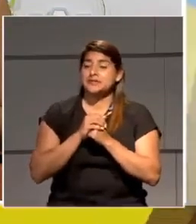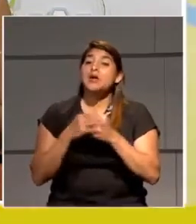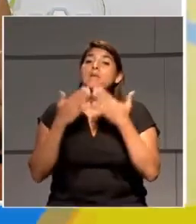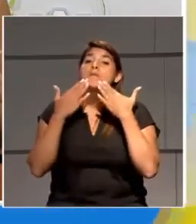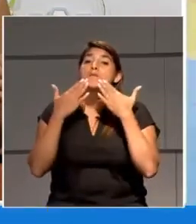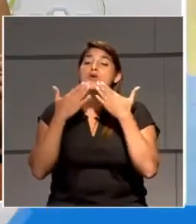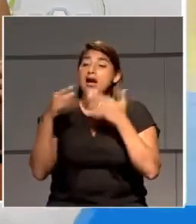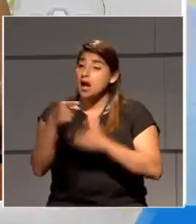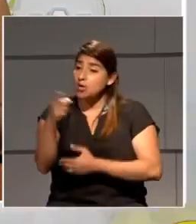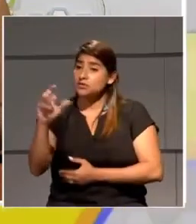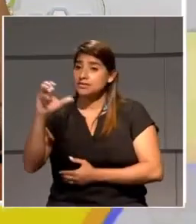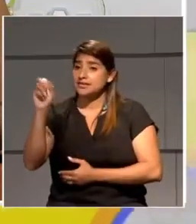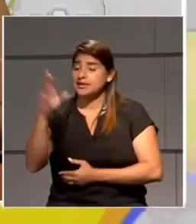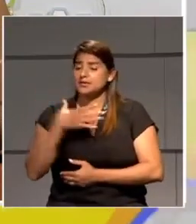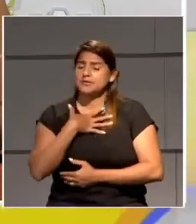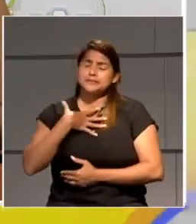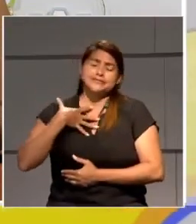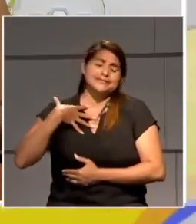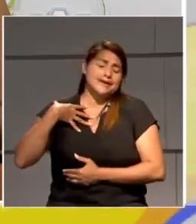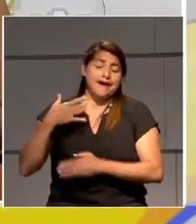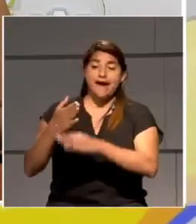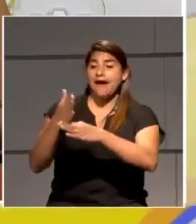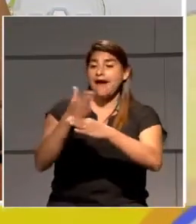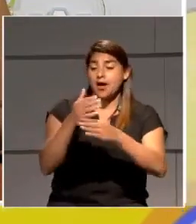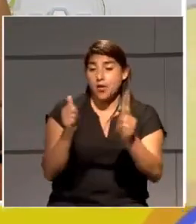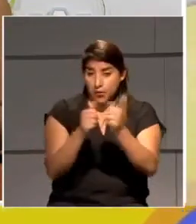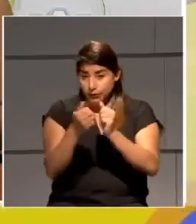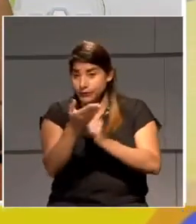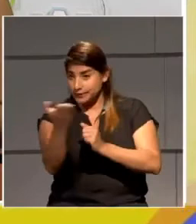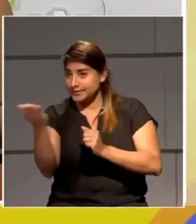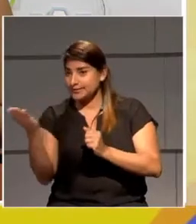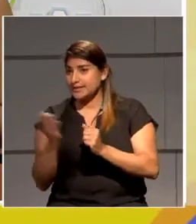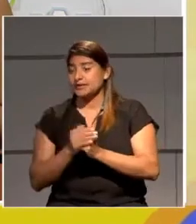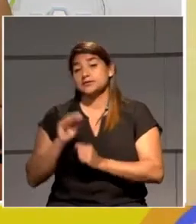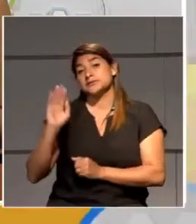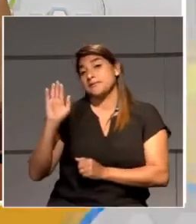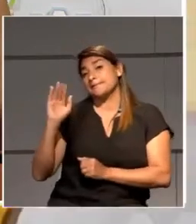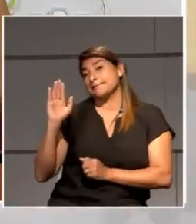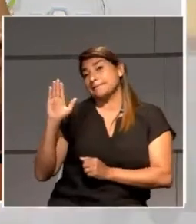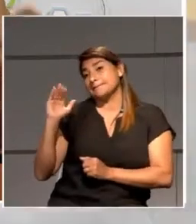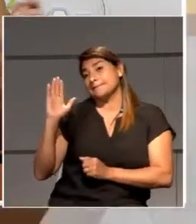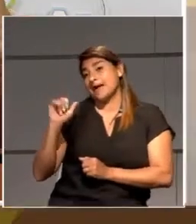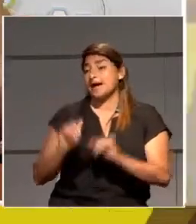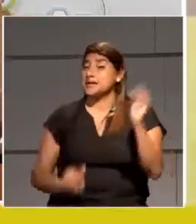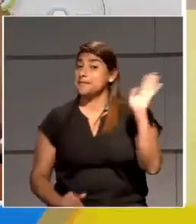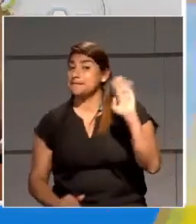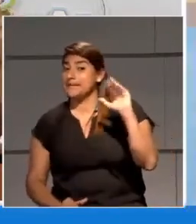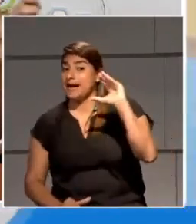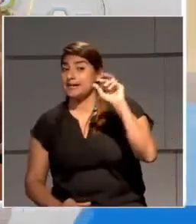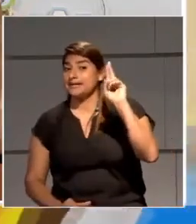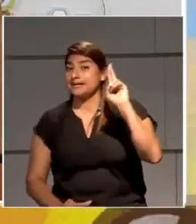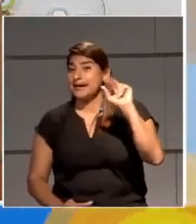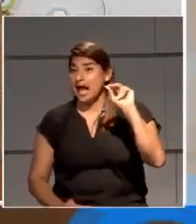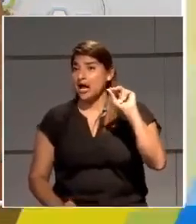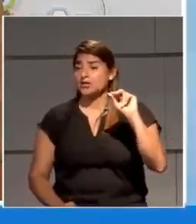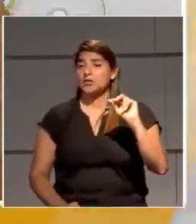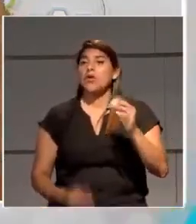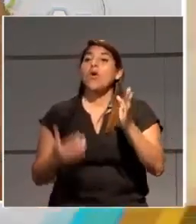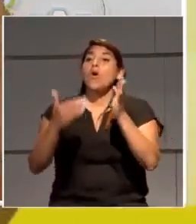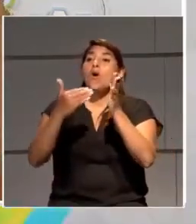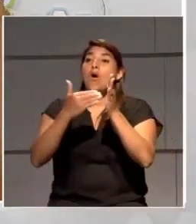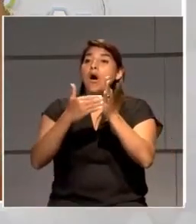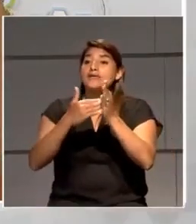Gracias de verdad a ustedes, nos encanta compartir acá con ustedes. ¡Adiós, Caro! Terminamos con un